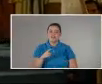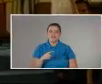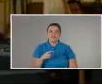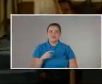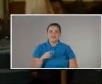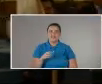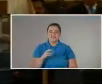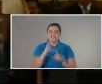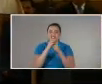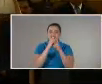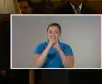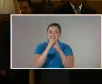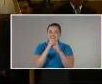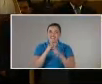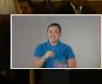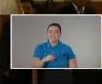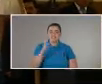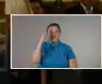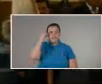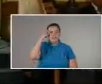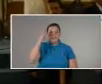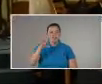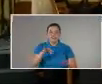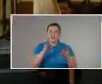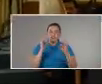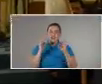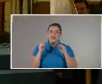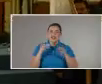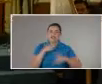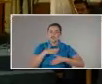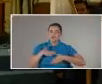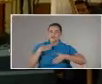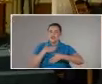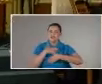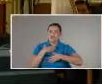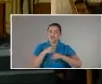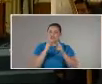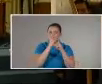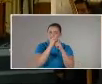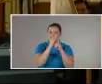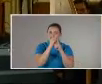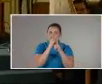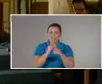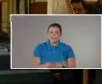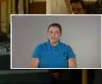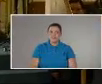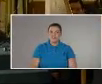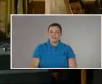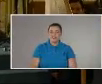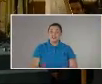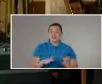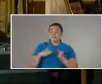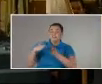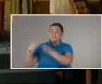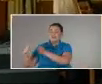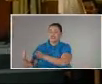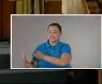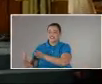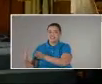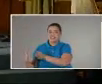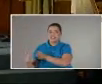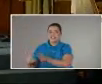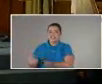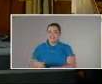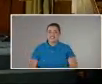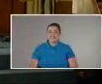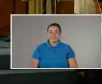situación agradable o cómica que usted haya vivido, si le digo que se voltee con el que tiene a la par y tal vez,